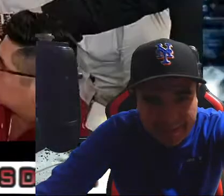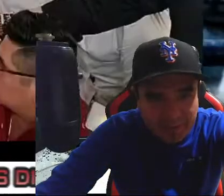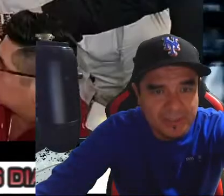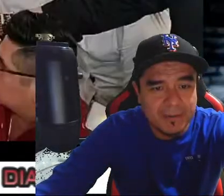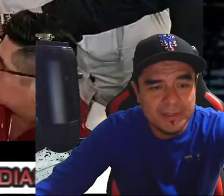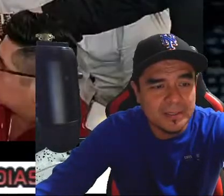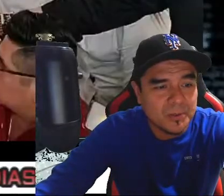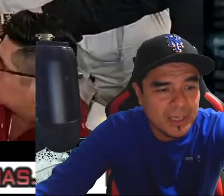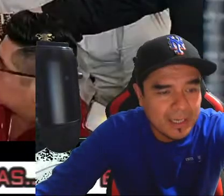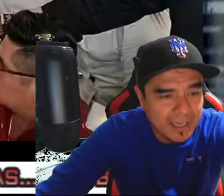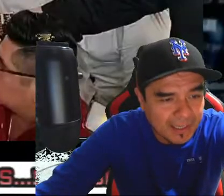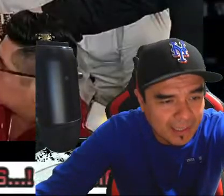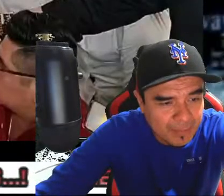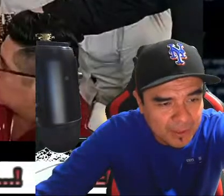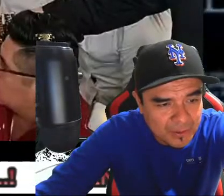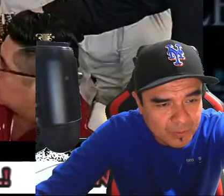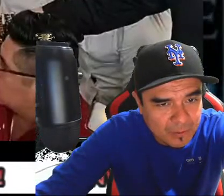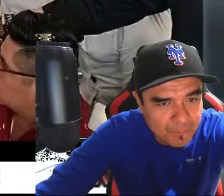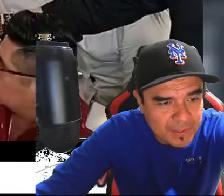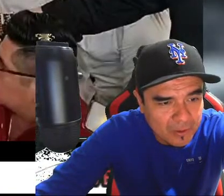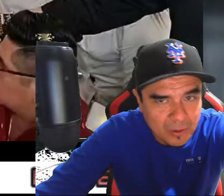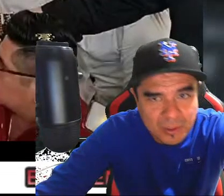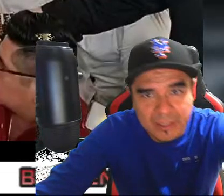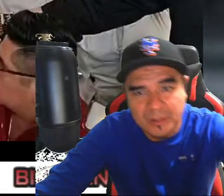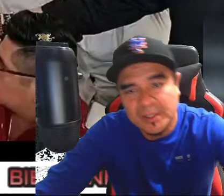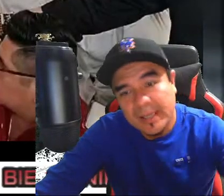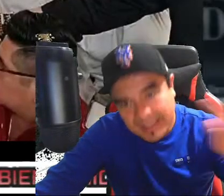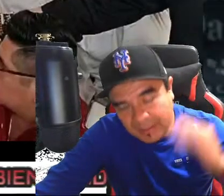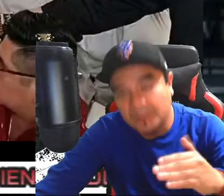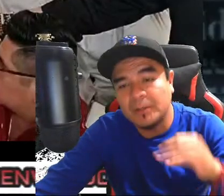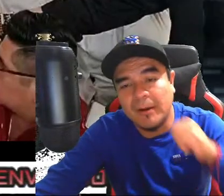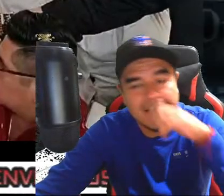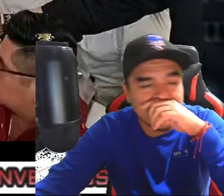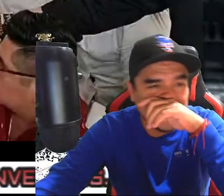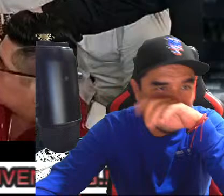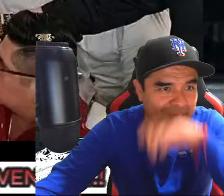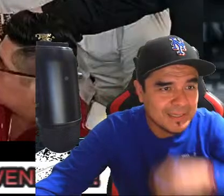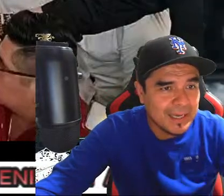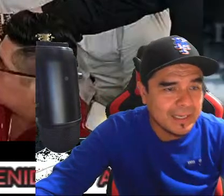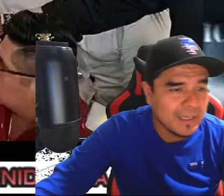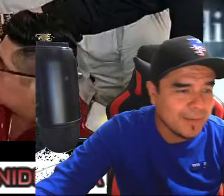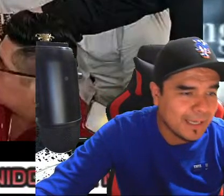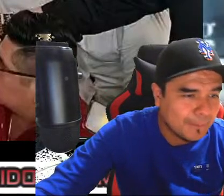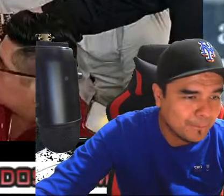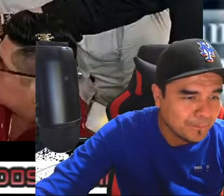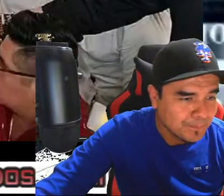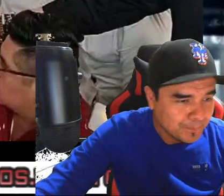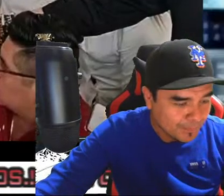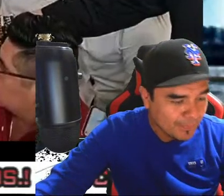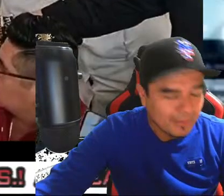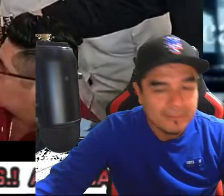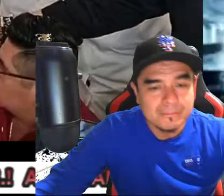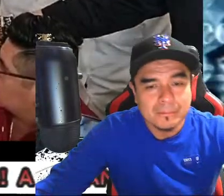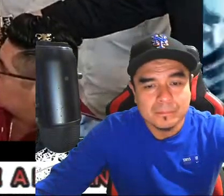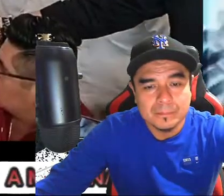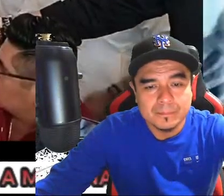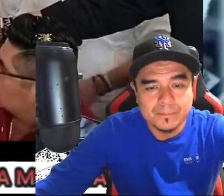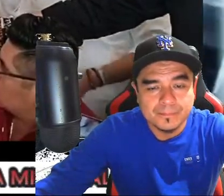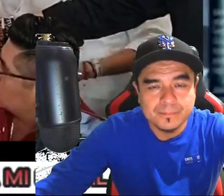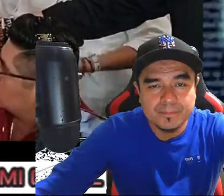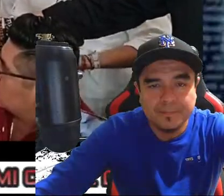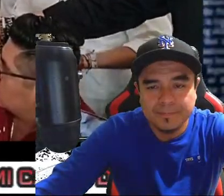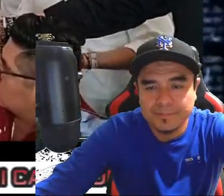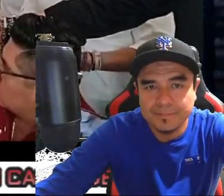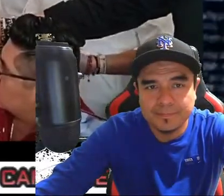los gritos. Vamos a escuchar aquí, amigos, cuando empezaron los gritos, continuaba la rueda de prensa y vean.